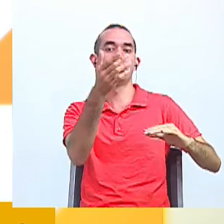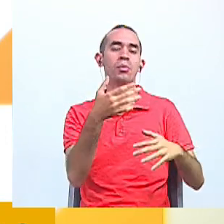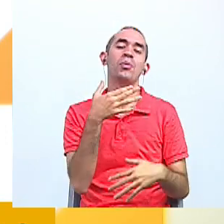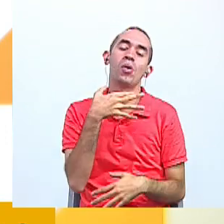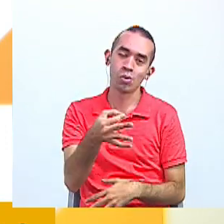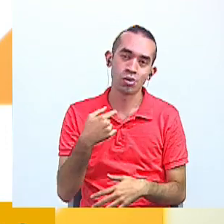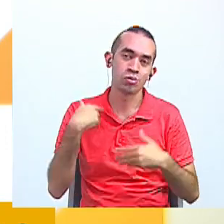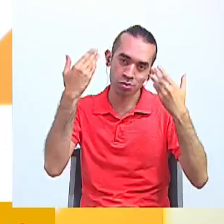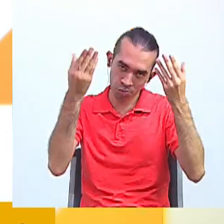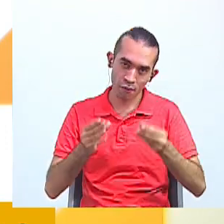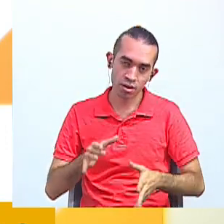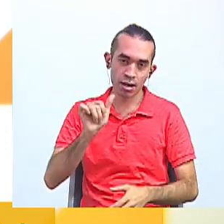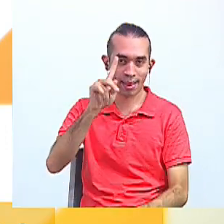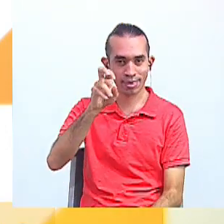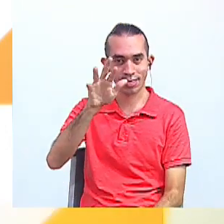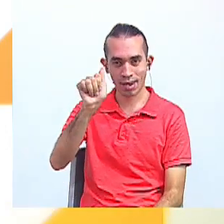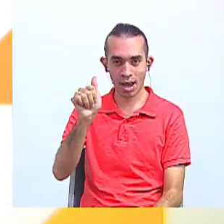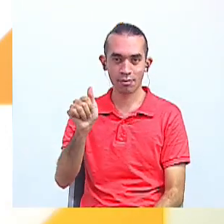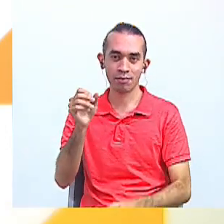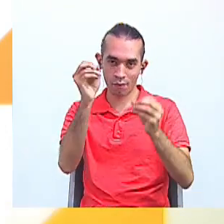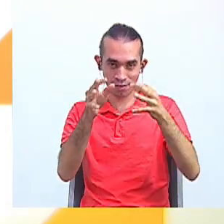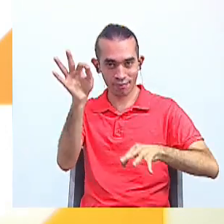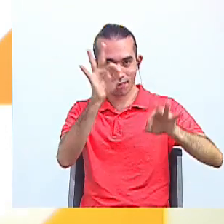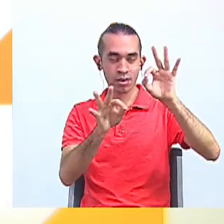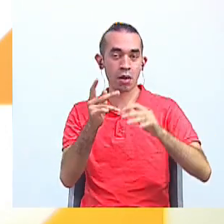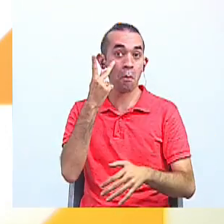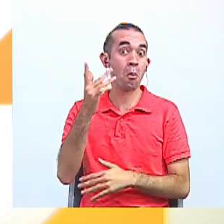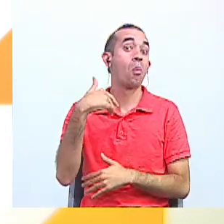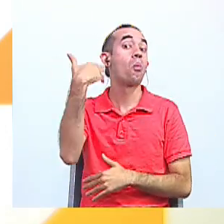profesora Andrea de Física. Los espero en otra clase